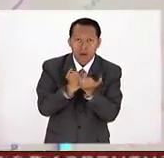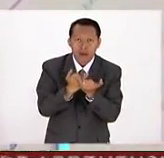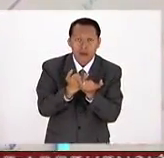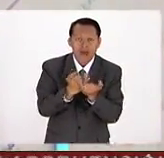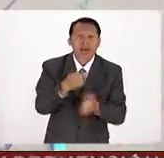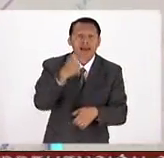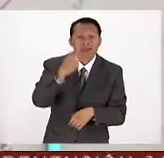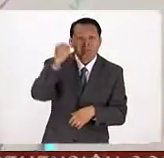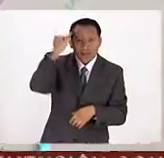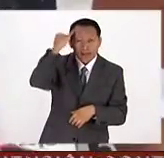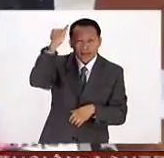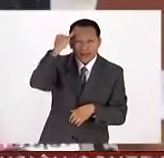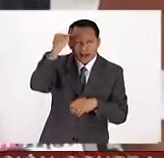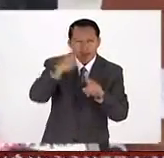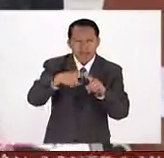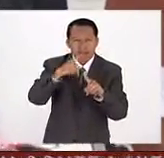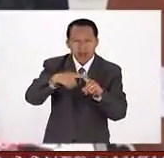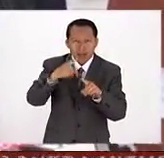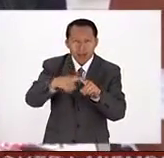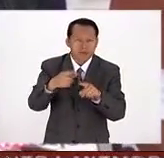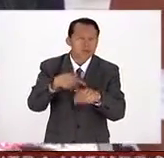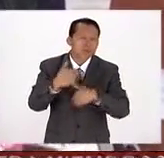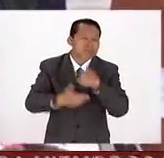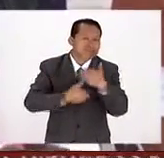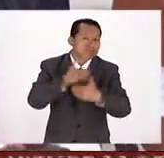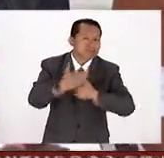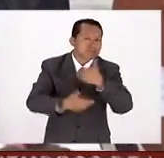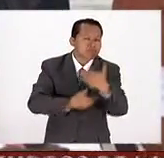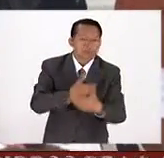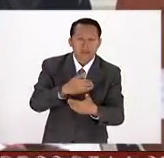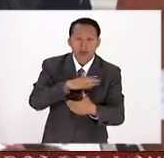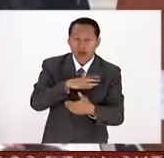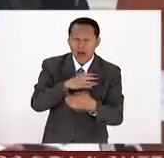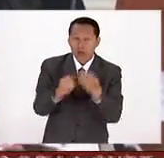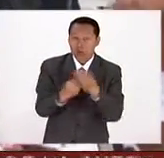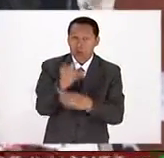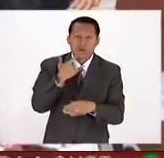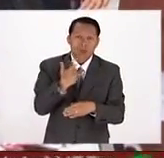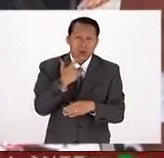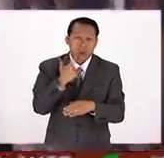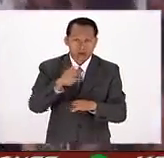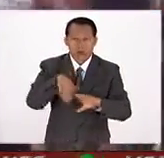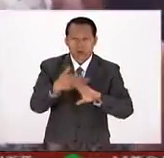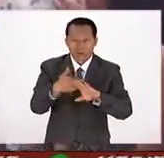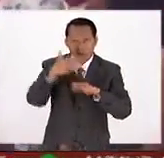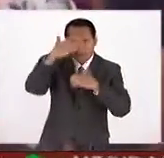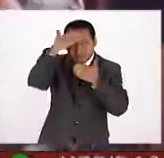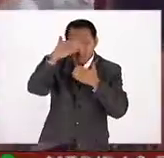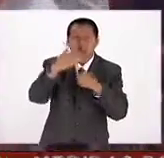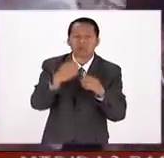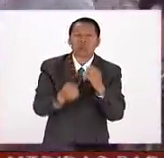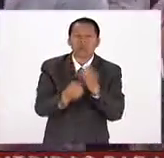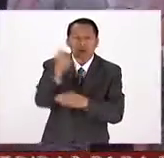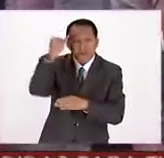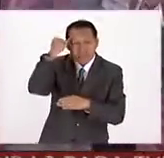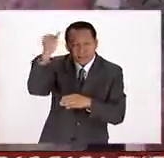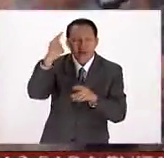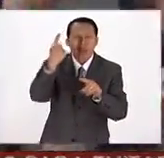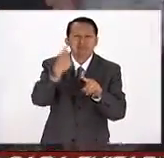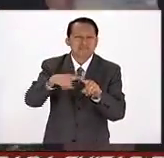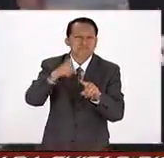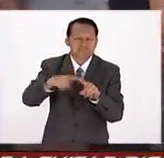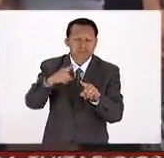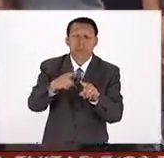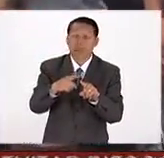tendencias ideológicas van a pasar, va a haber una nueva lucha contra el terrorismo, contra otra nueva ideología, y mientras los Estados Unidos